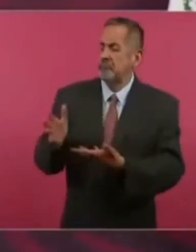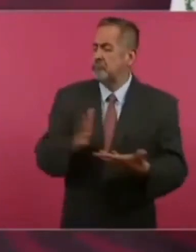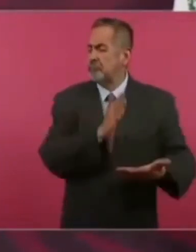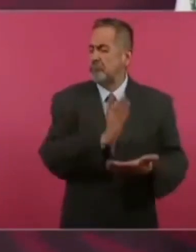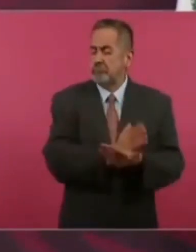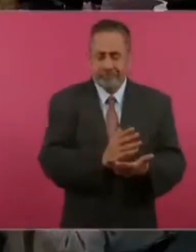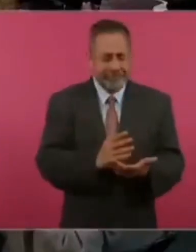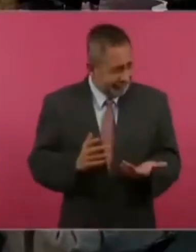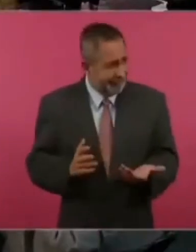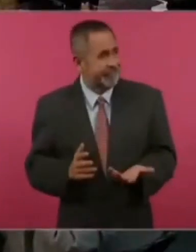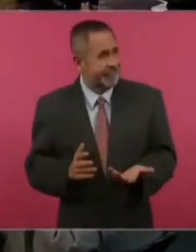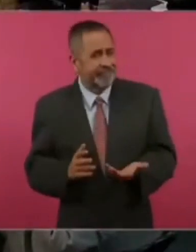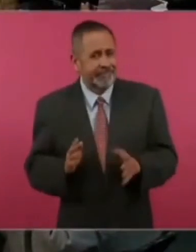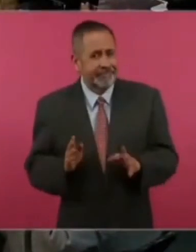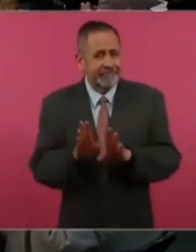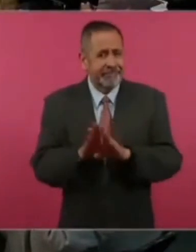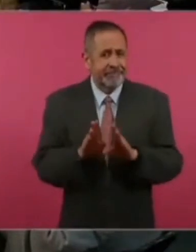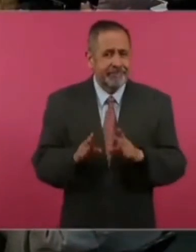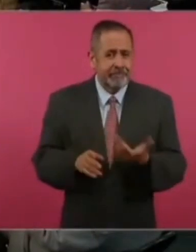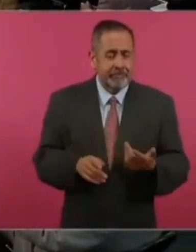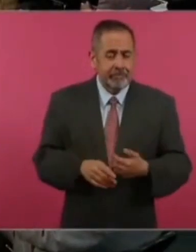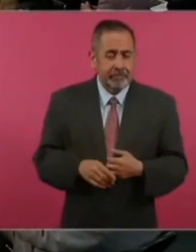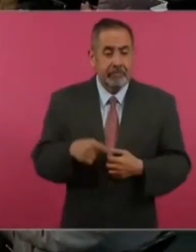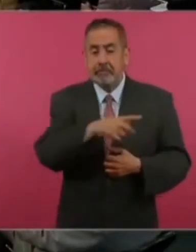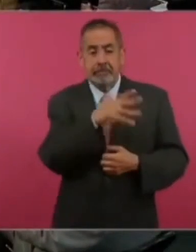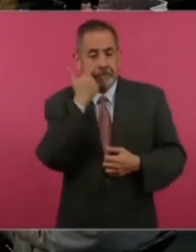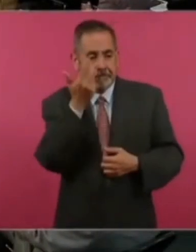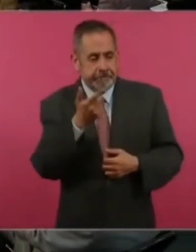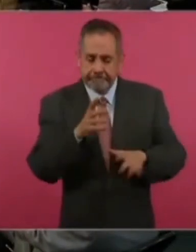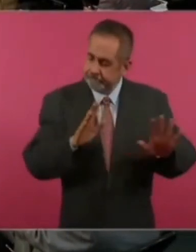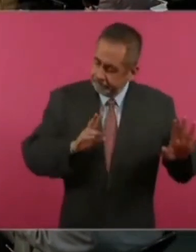todavía está por verse